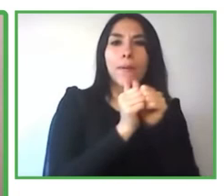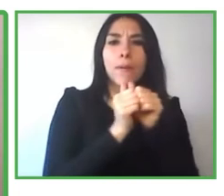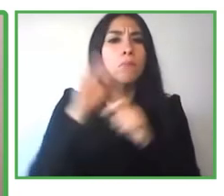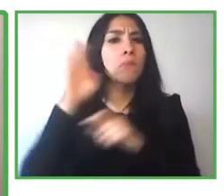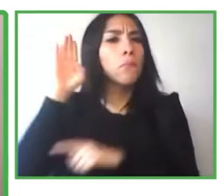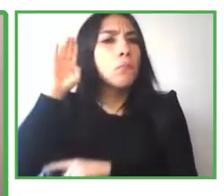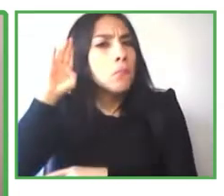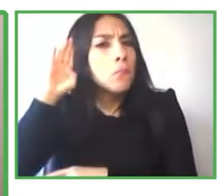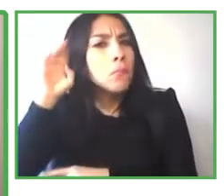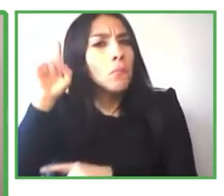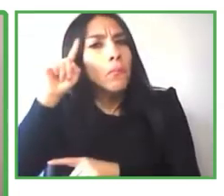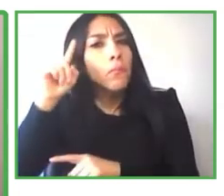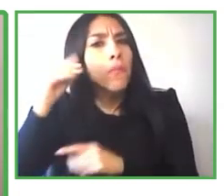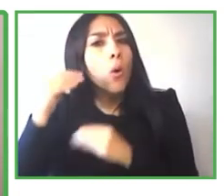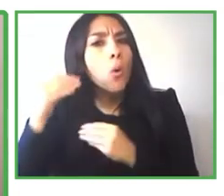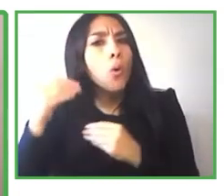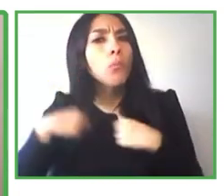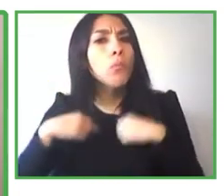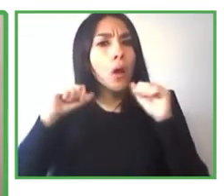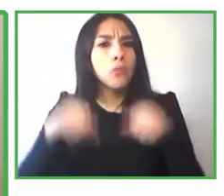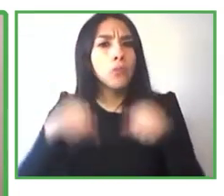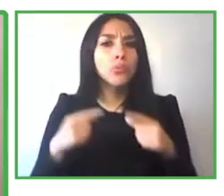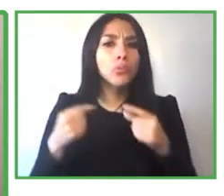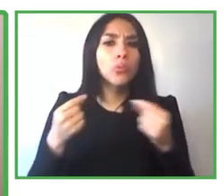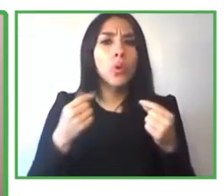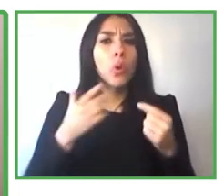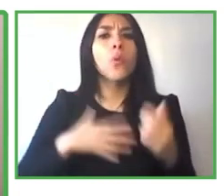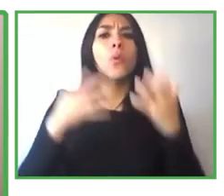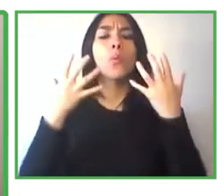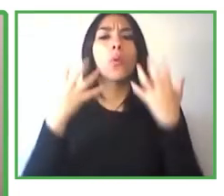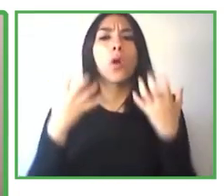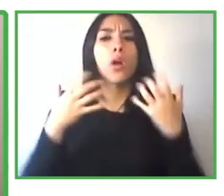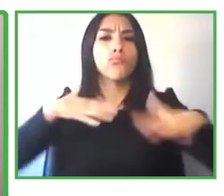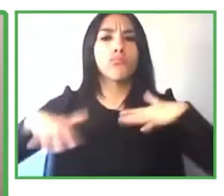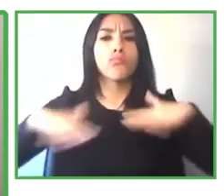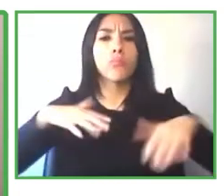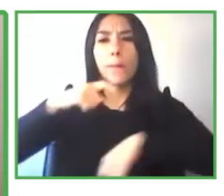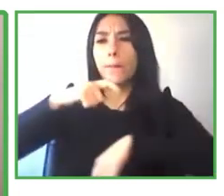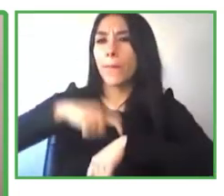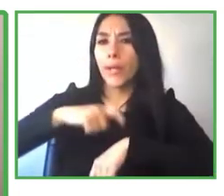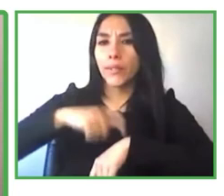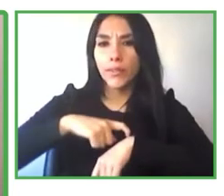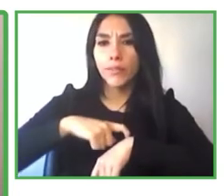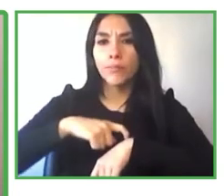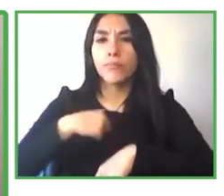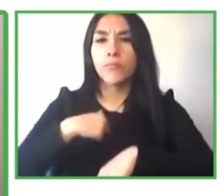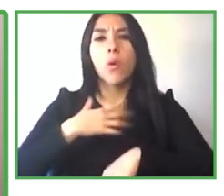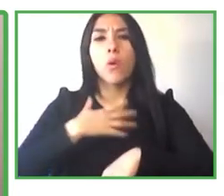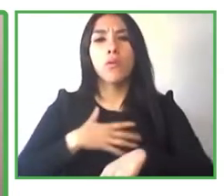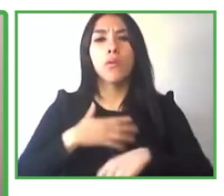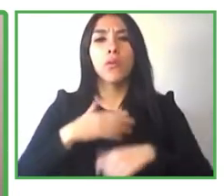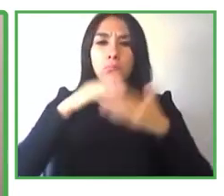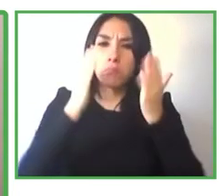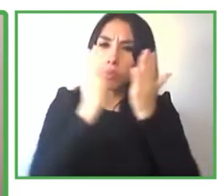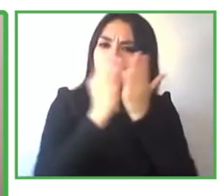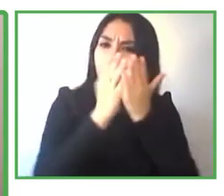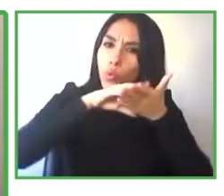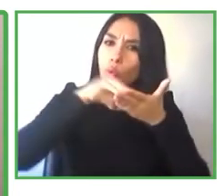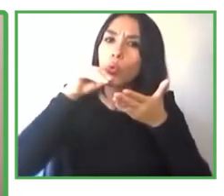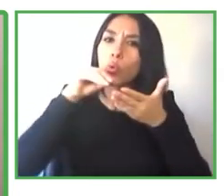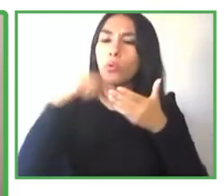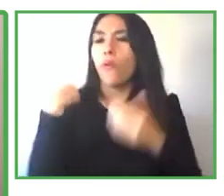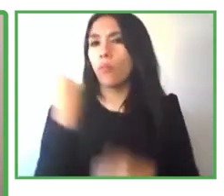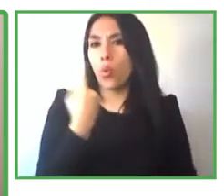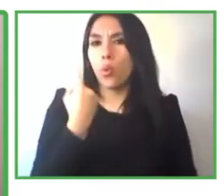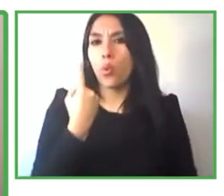estuve estudiando solo, sin educación formal por 2 años. Y la verdad es que no tenía futuro. Fue un